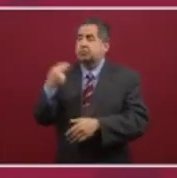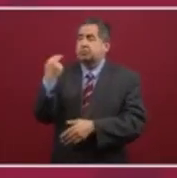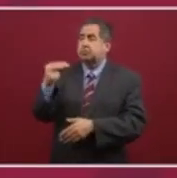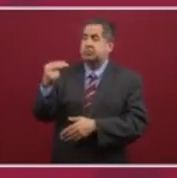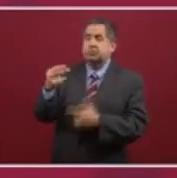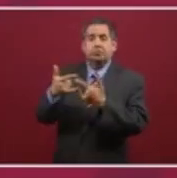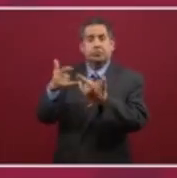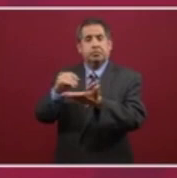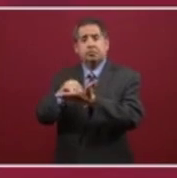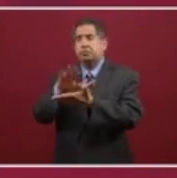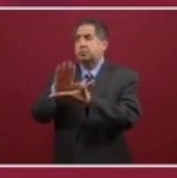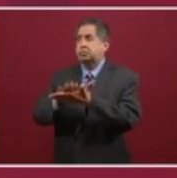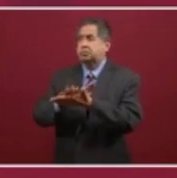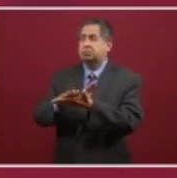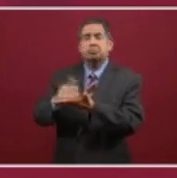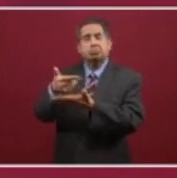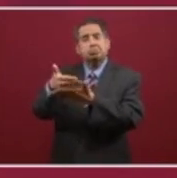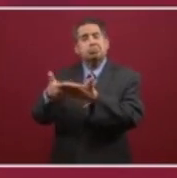como se han ido otros,